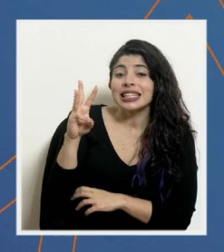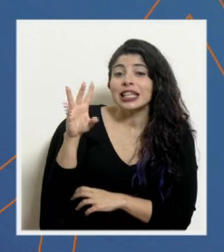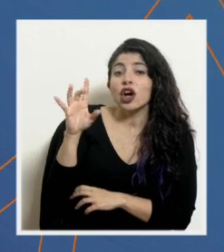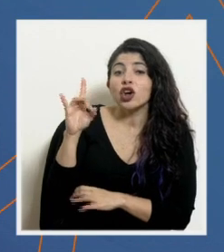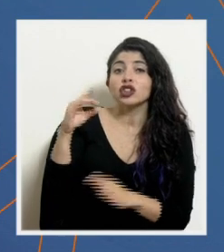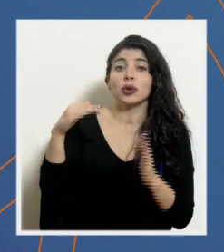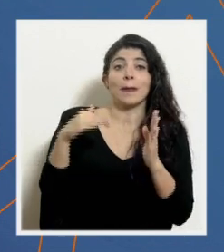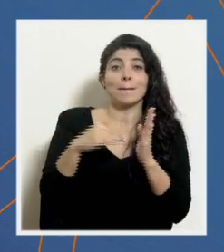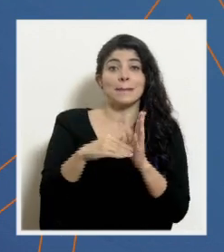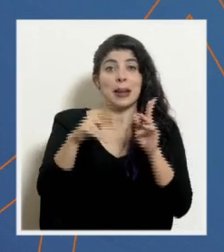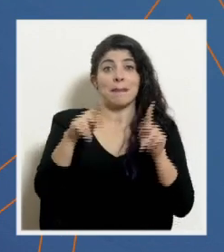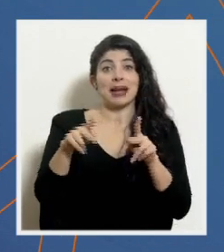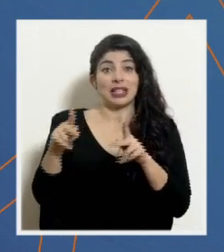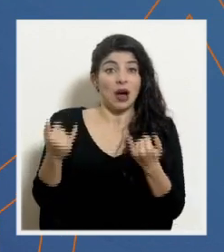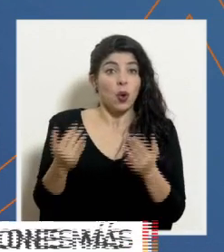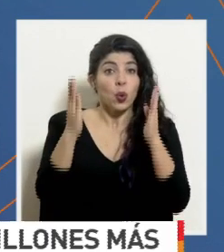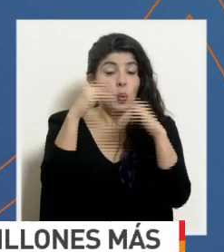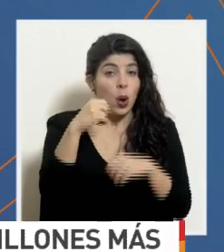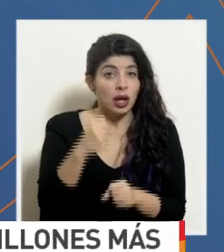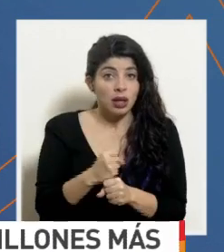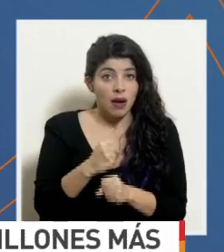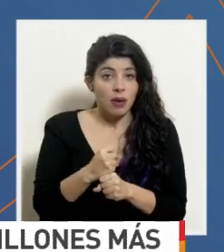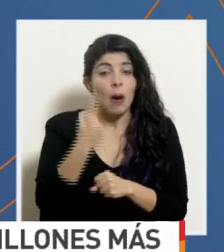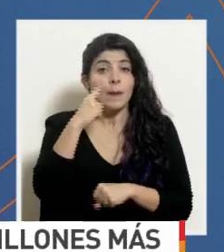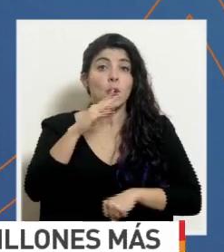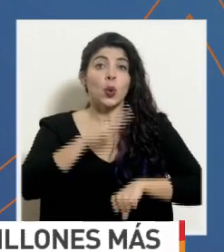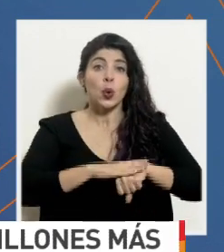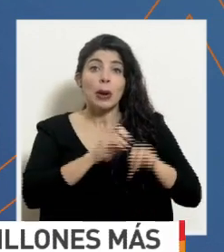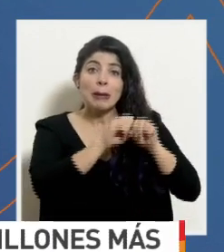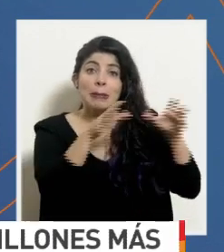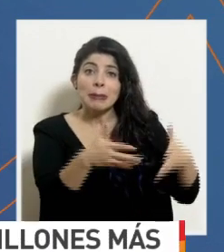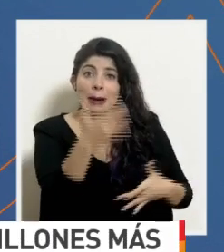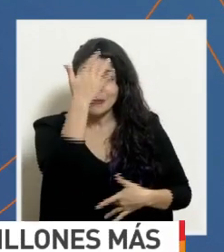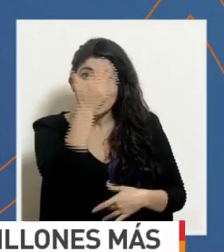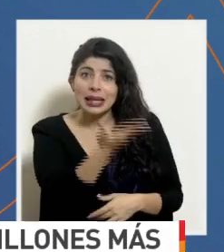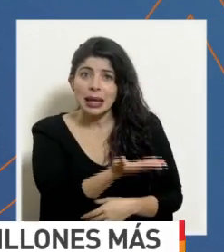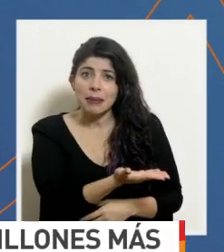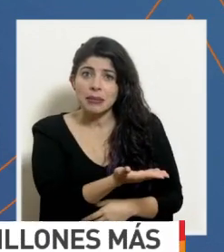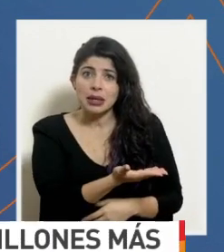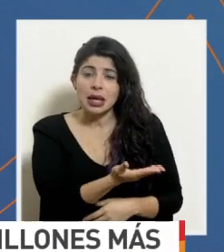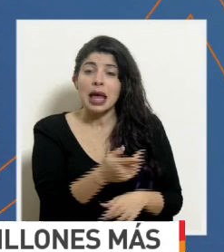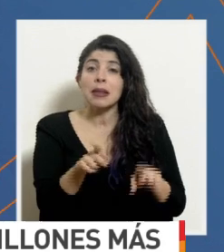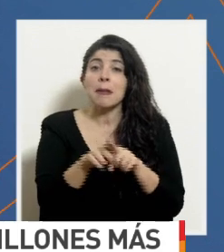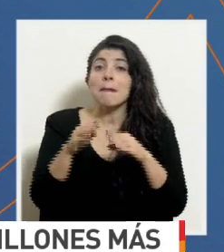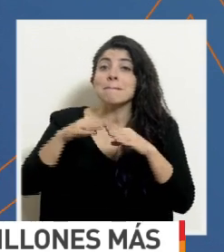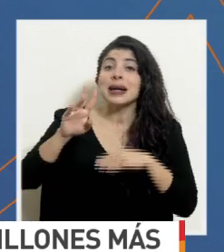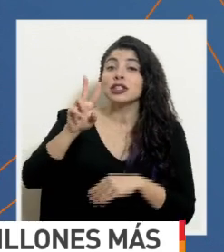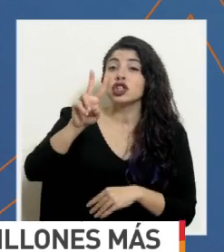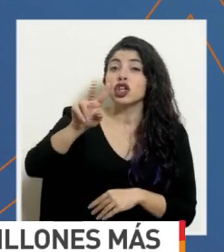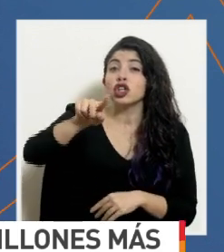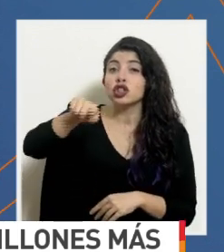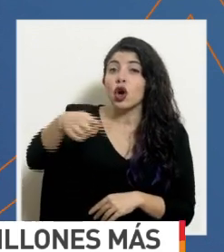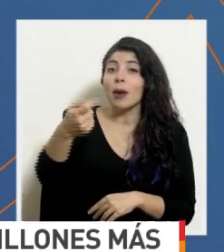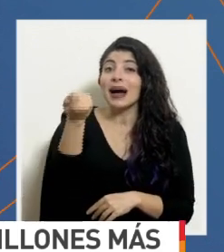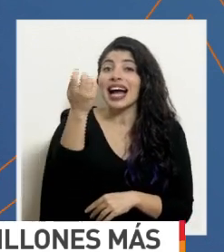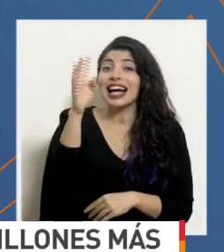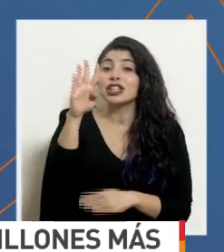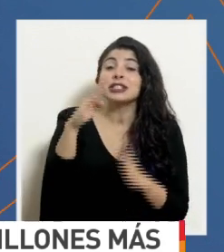268.000 personas desempleadas producto de la pandemia. Y hemos perdido más de